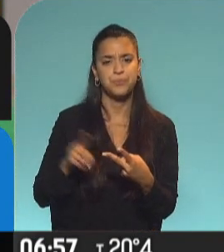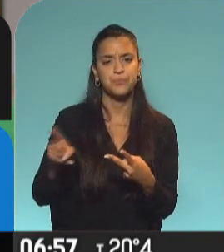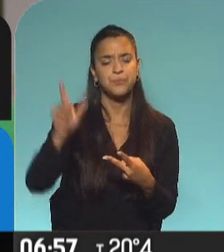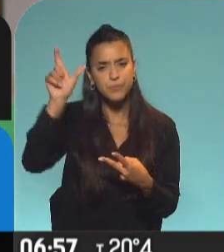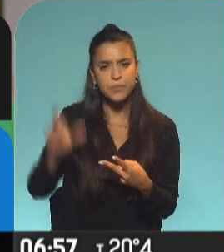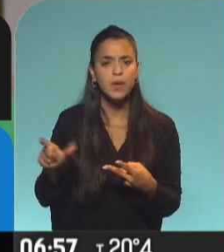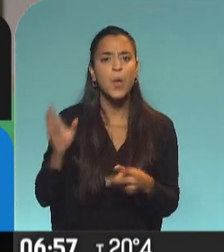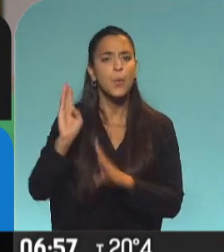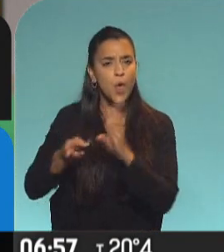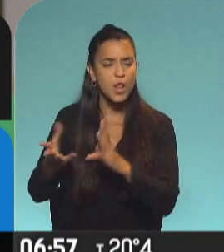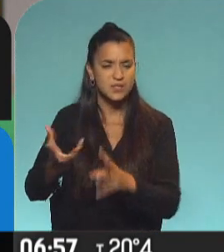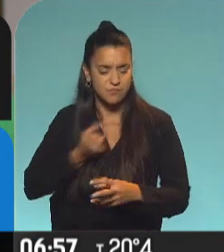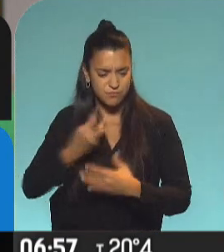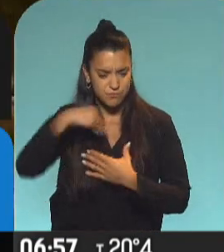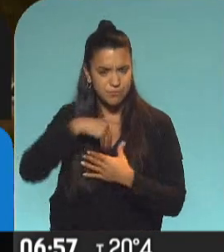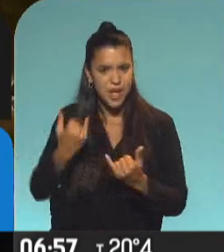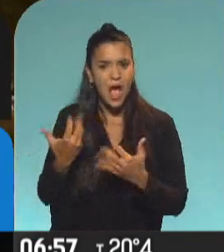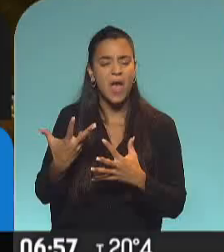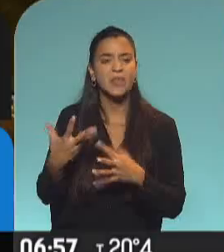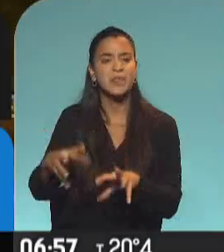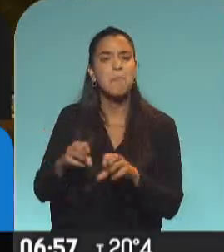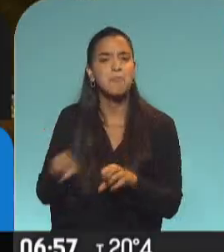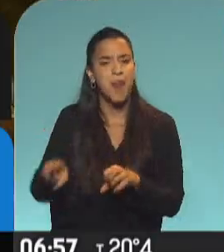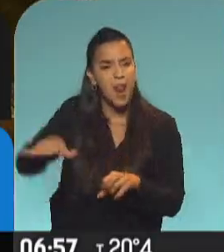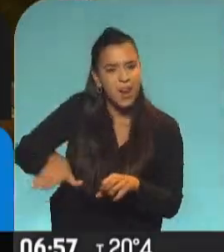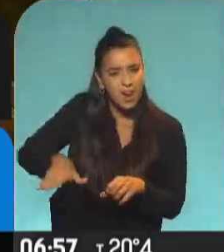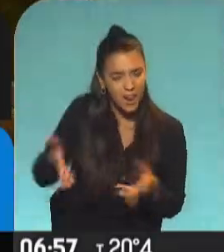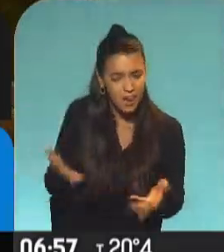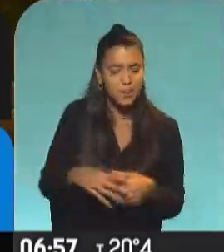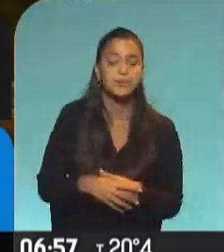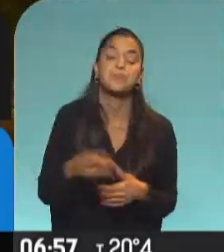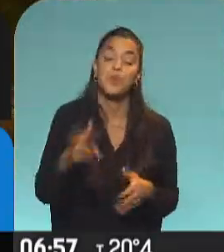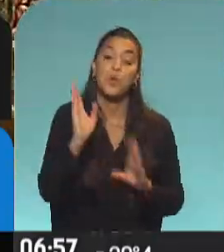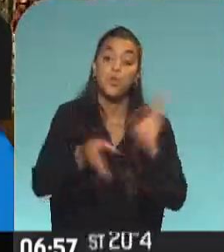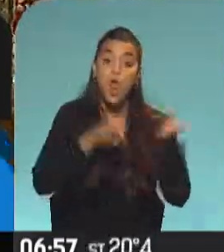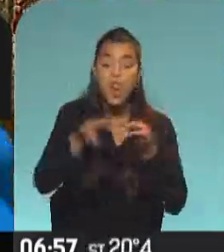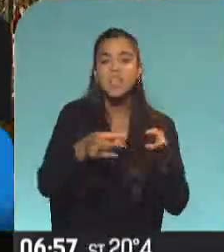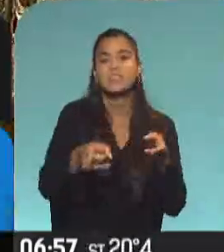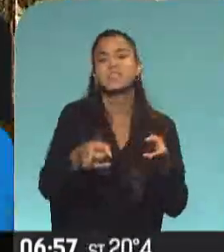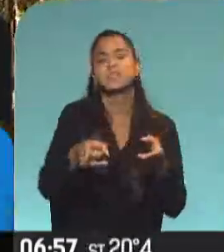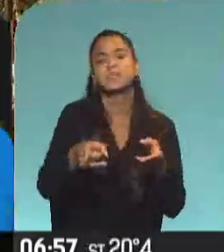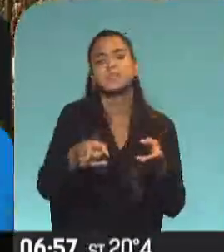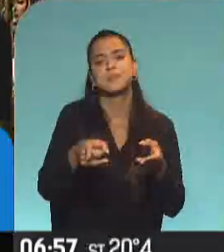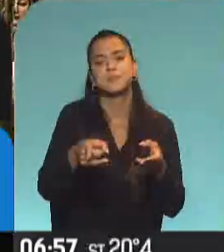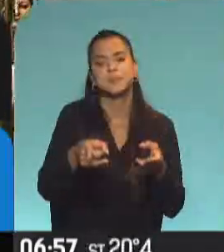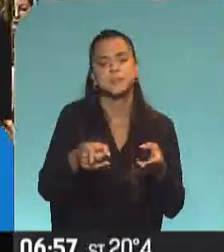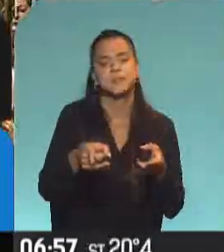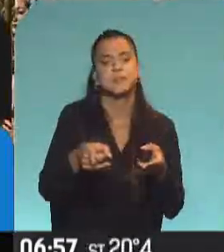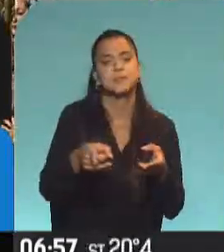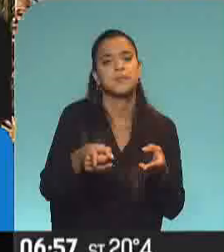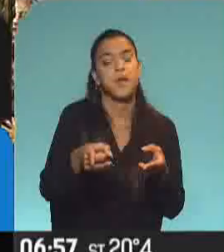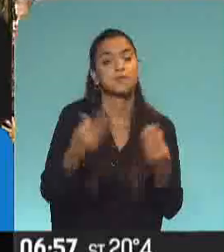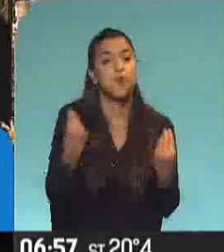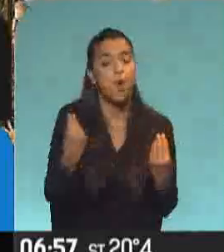asentada sobre la violencia desde la más temprana edad. Entonces, nosotros decimos que la violencia machista se aborda con